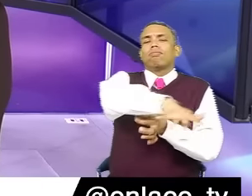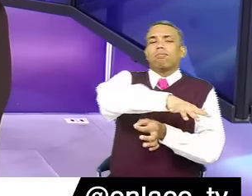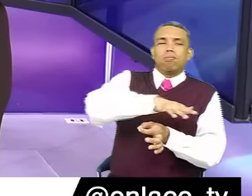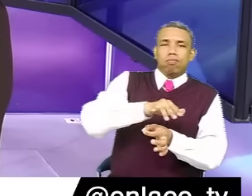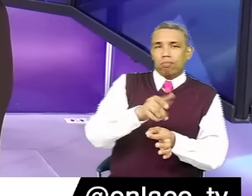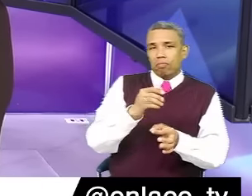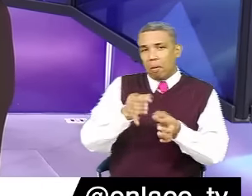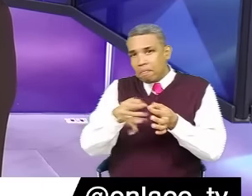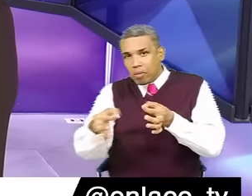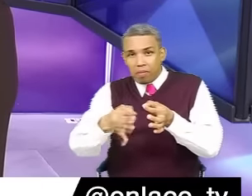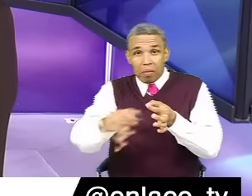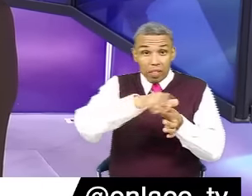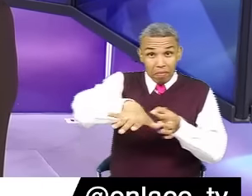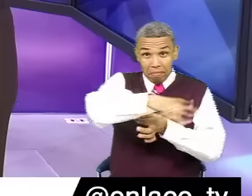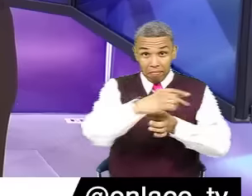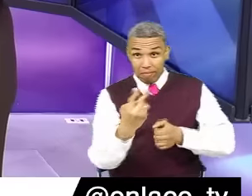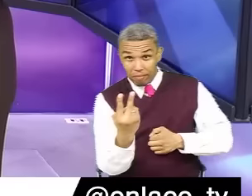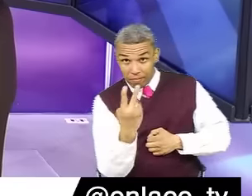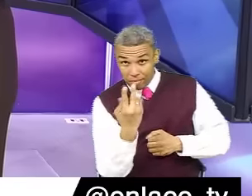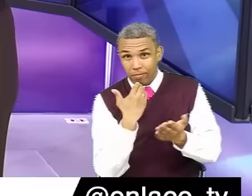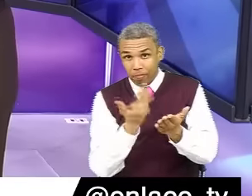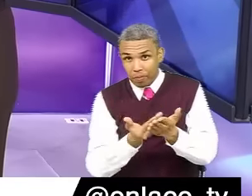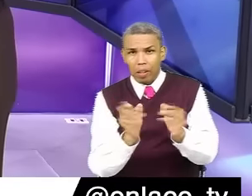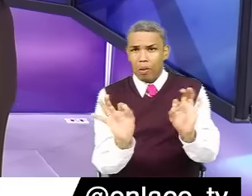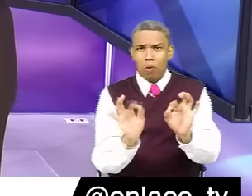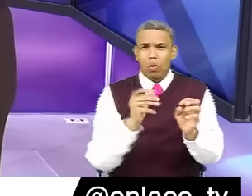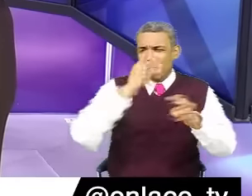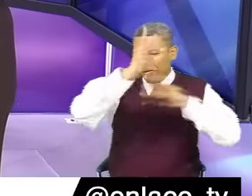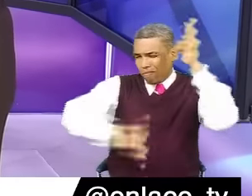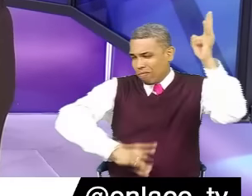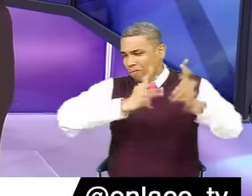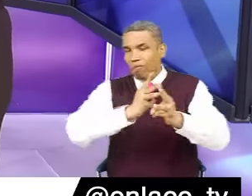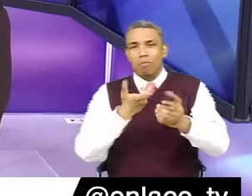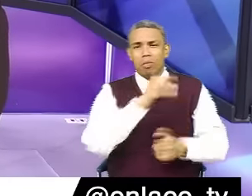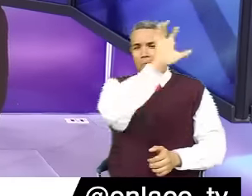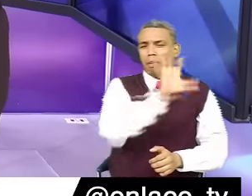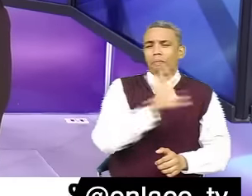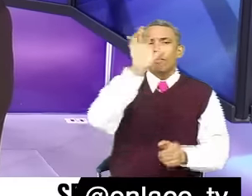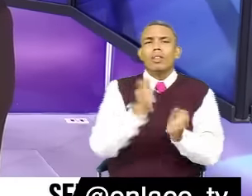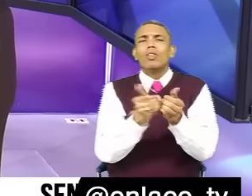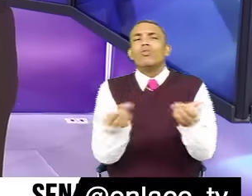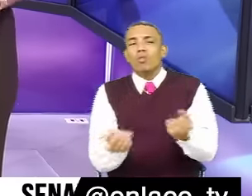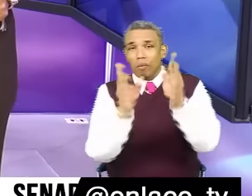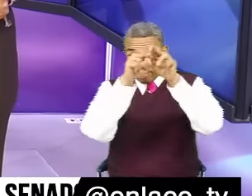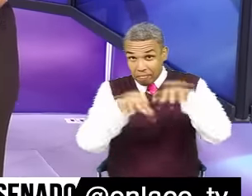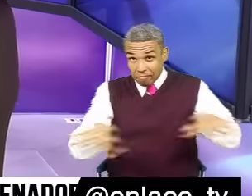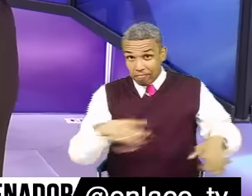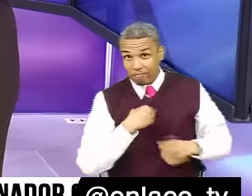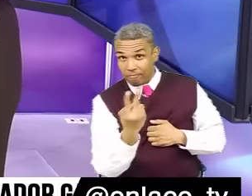del Magdalena Medio y por supuesto quienes lo hacen desde cualquier parte del mundo por medio de nuestra señal en vivo en